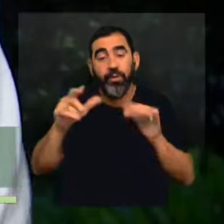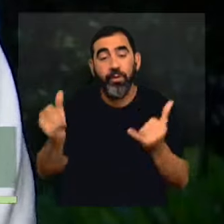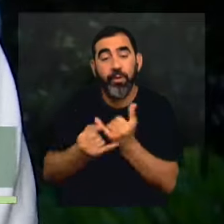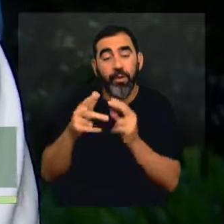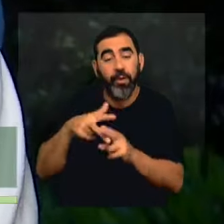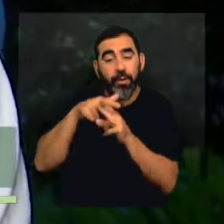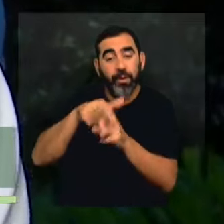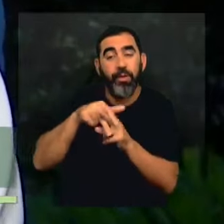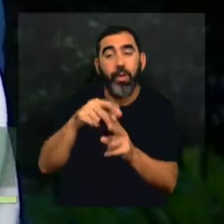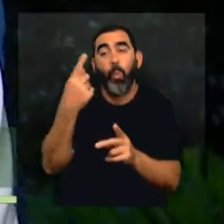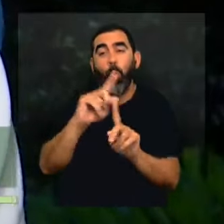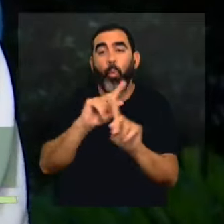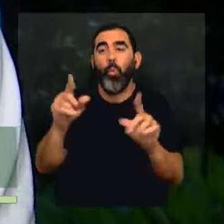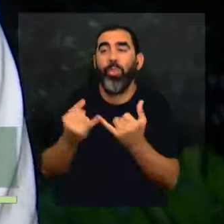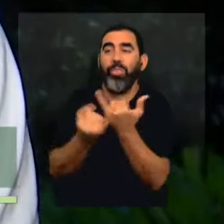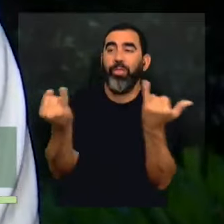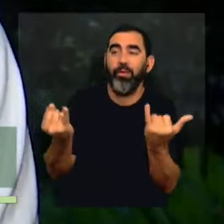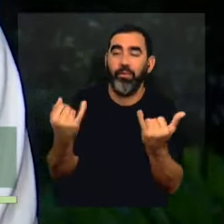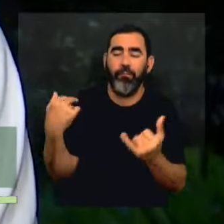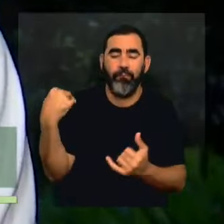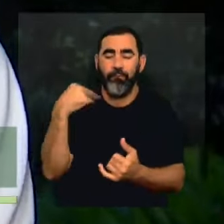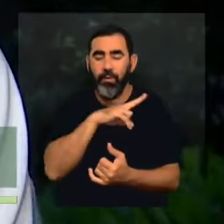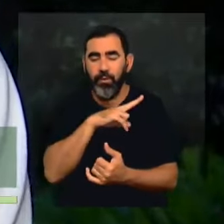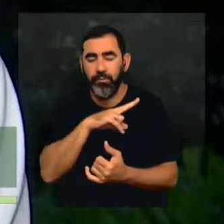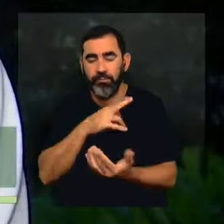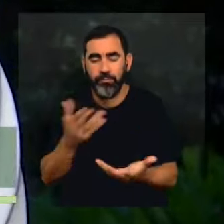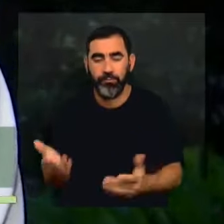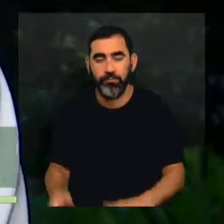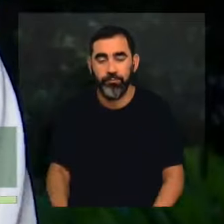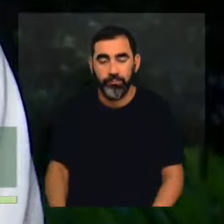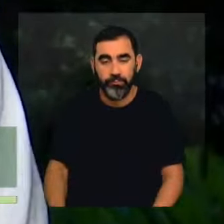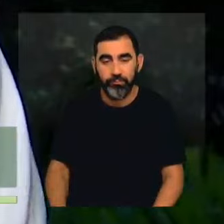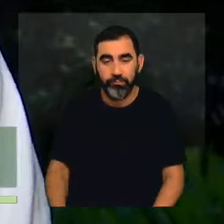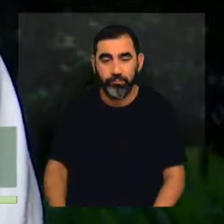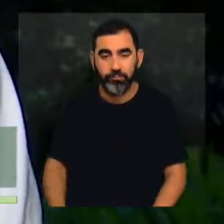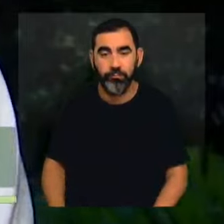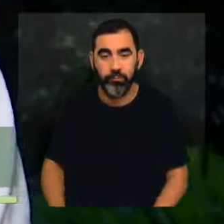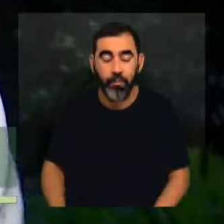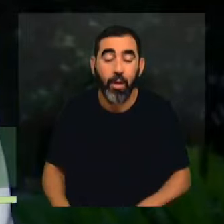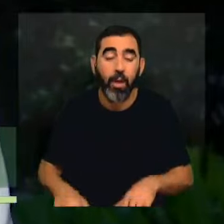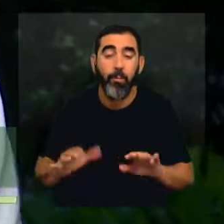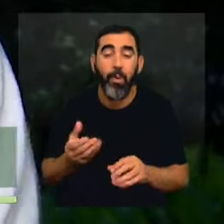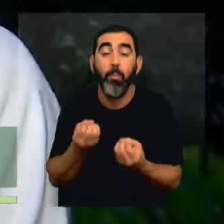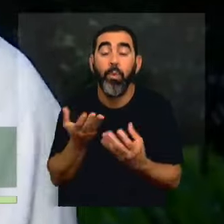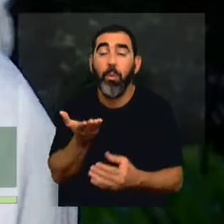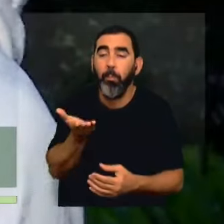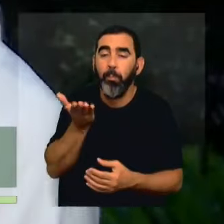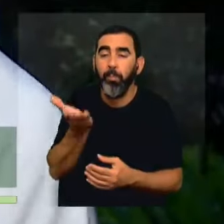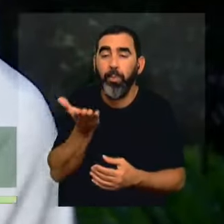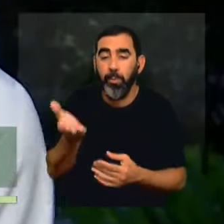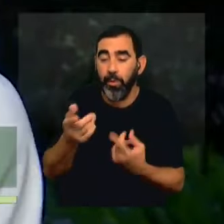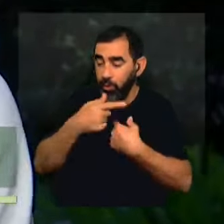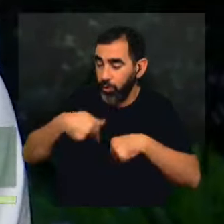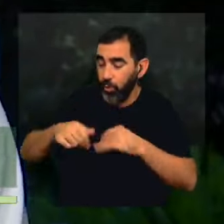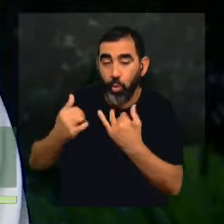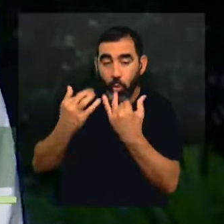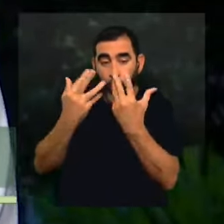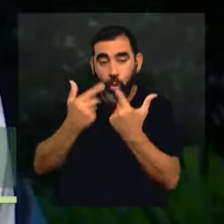gadas uno no me parece hipócrita totalmente este capaz que fue por los pedidos bueno de las